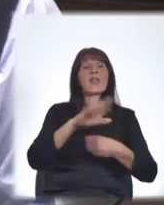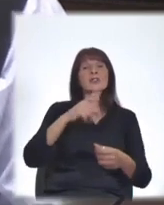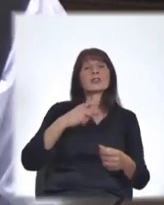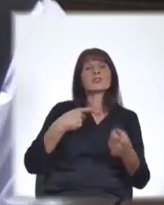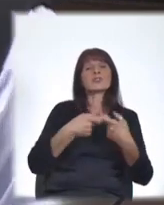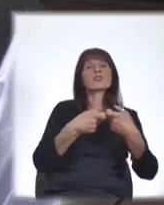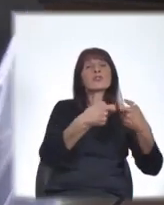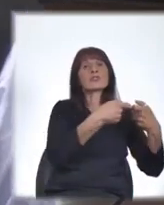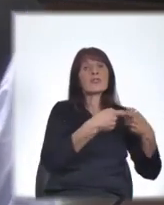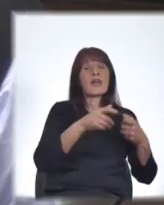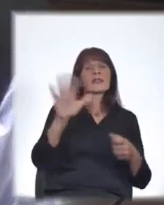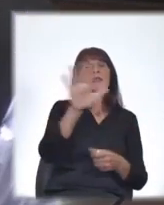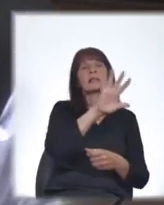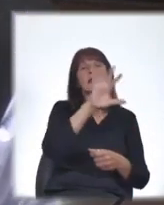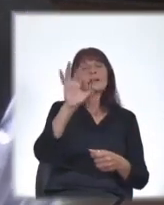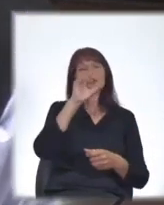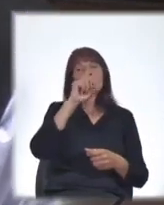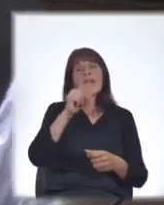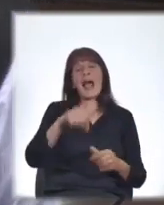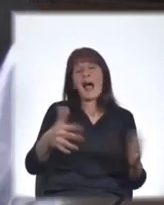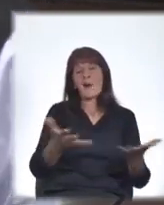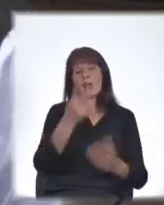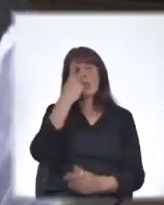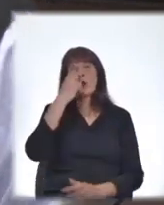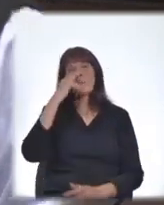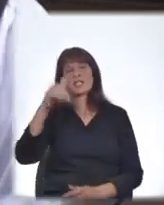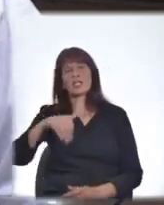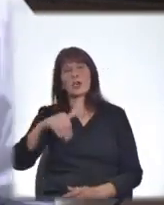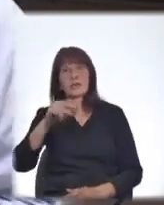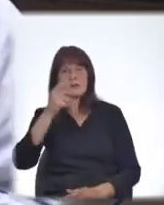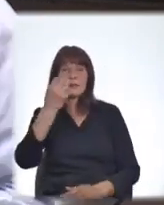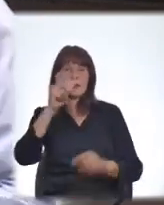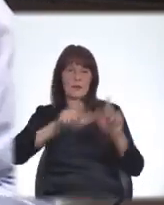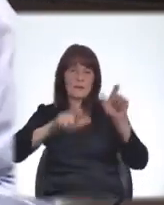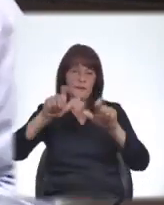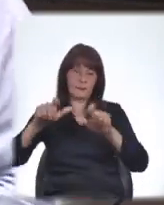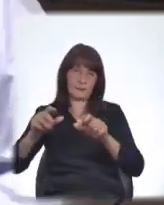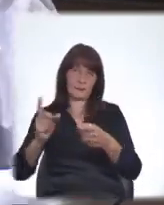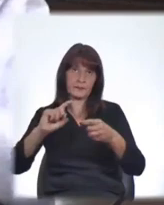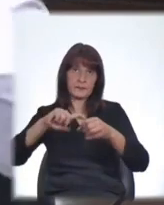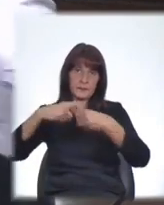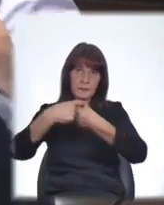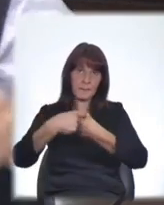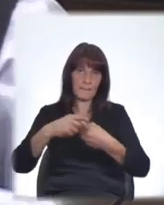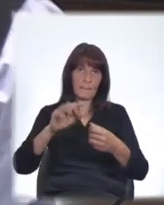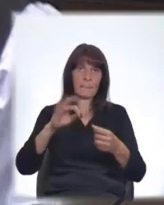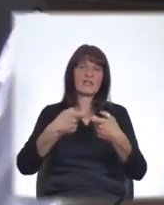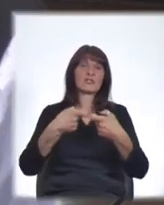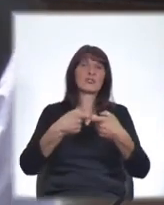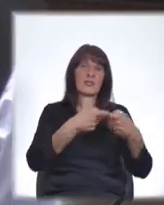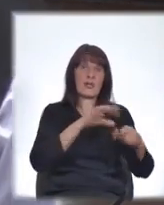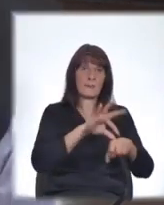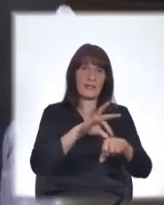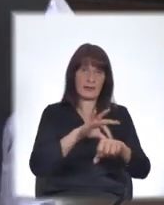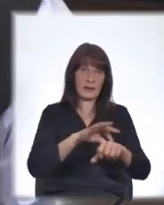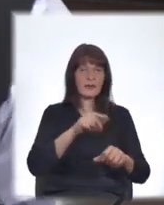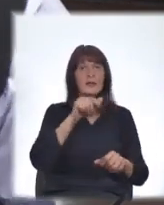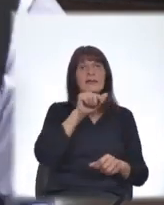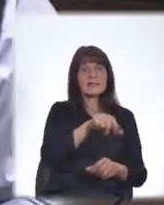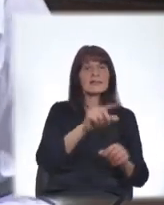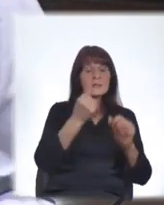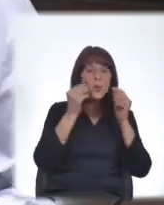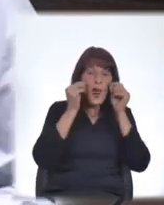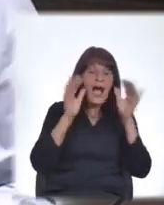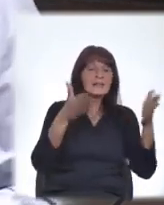eran 560.000, a tener 2,5 millones de uruguayos afiliados al sistema mutual. Y eso es lo que le permitió al gobierno desplegar una atención